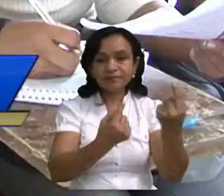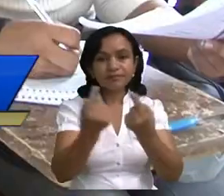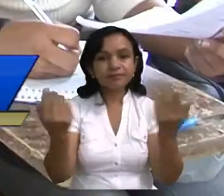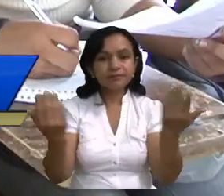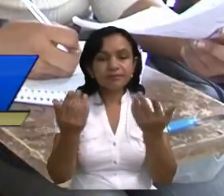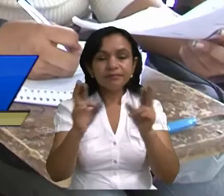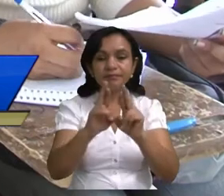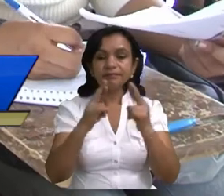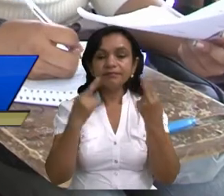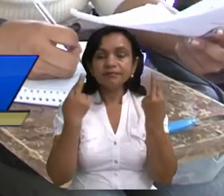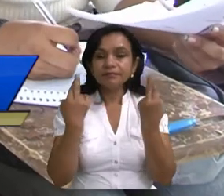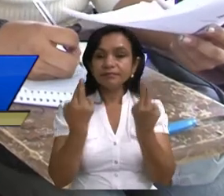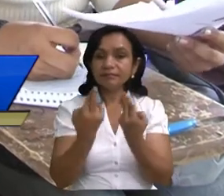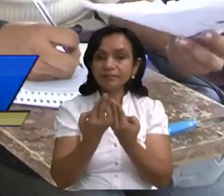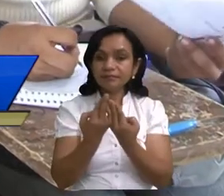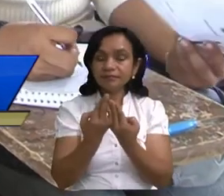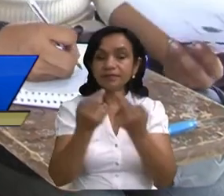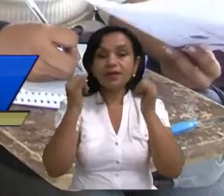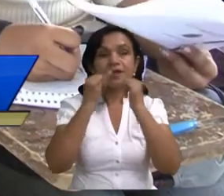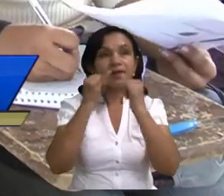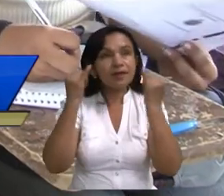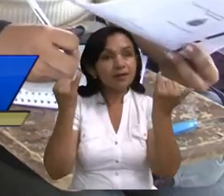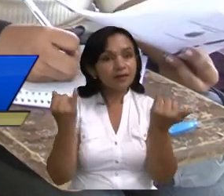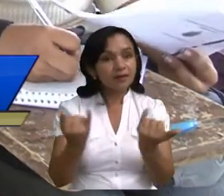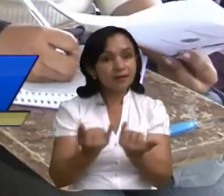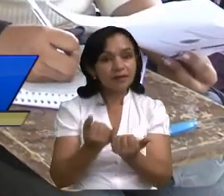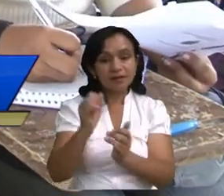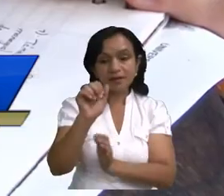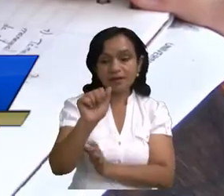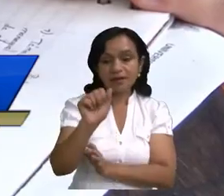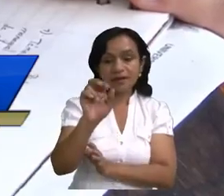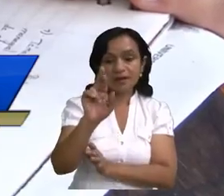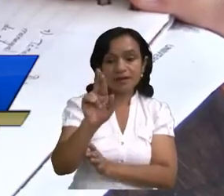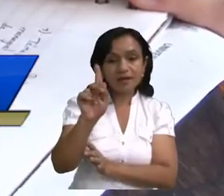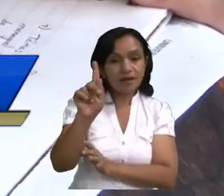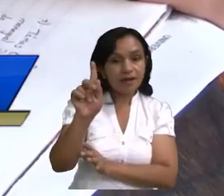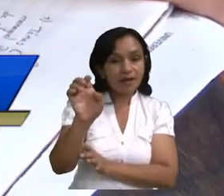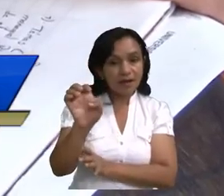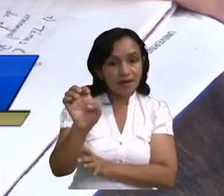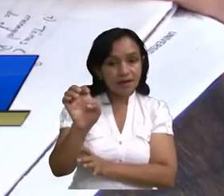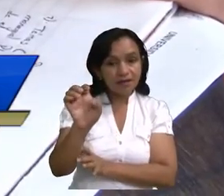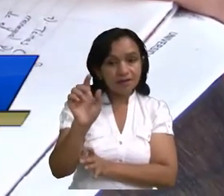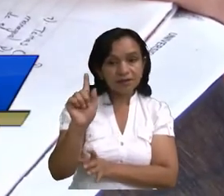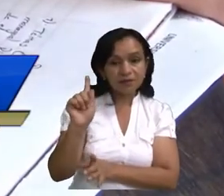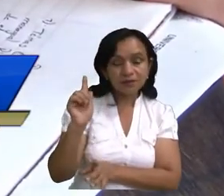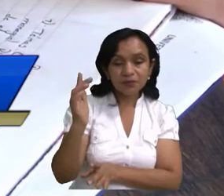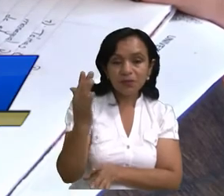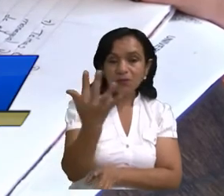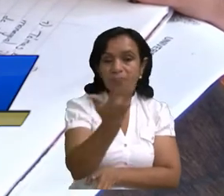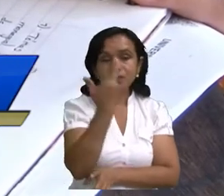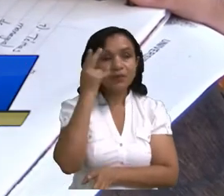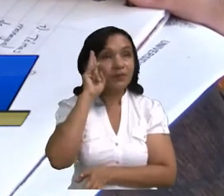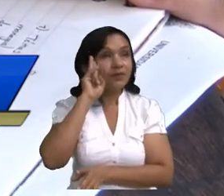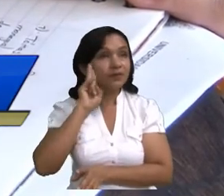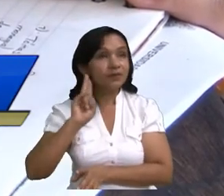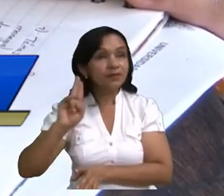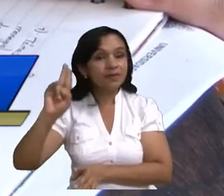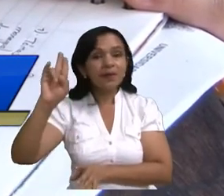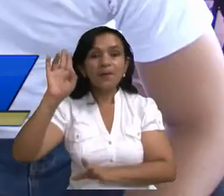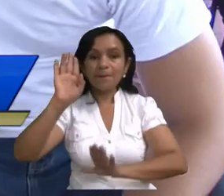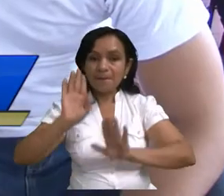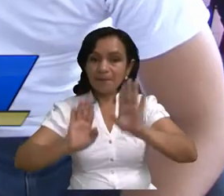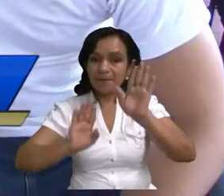en el encuentro internacional de arte. Okay. Participan todas nuestras universidades. Que